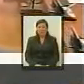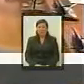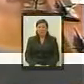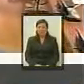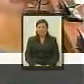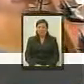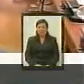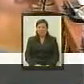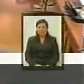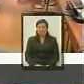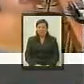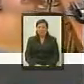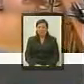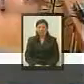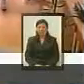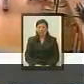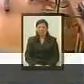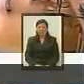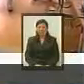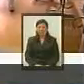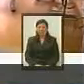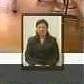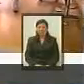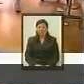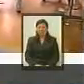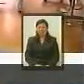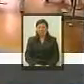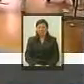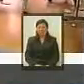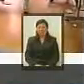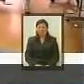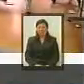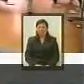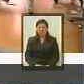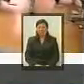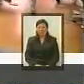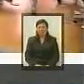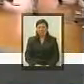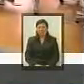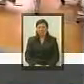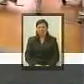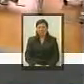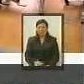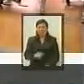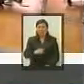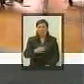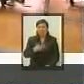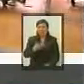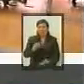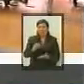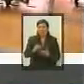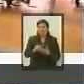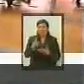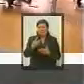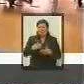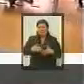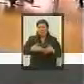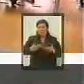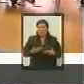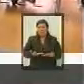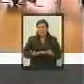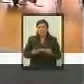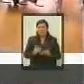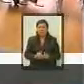yo rogaría a las personas que no son de esta comisión o tomar asiento y mantener el silencio del caso para poder llevar